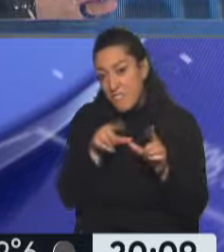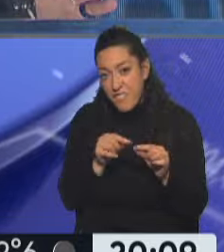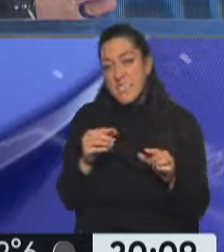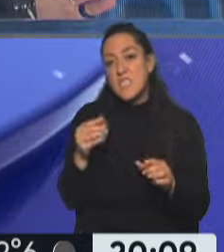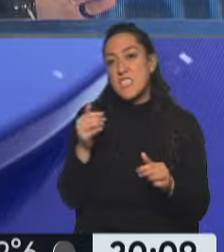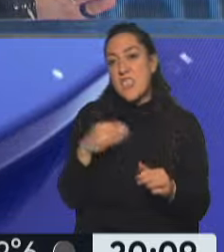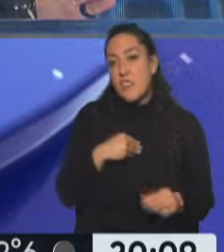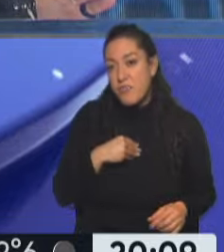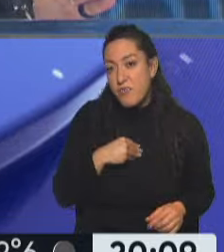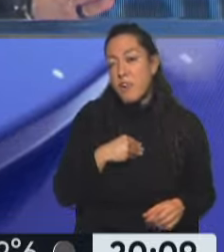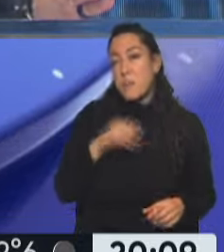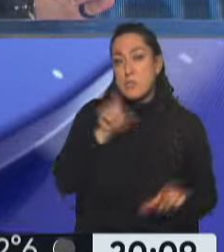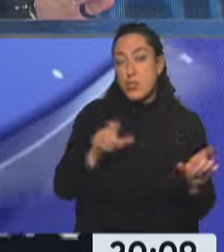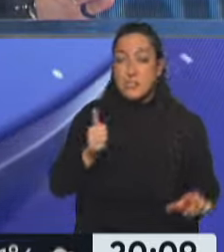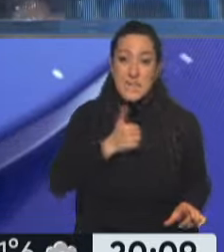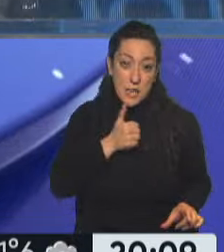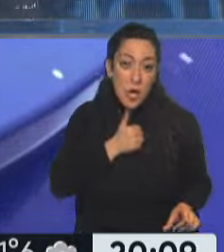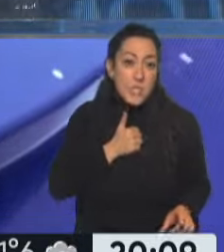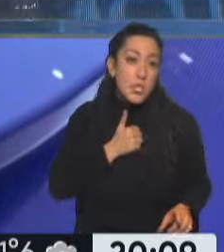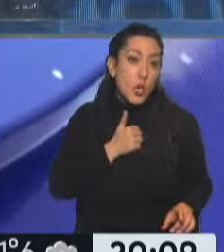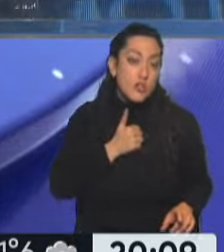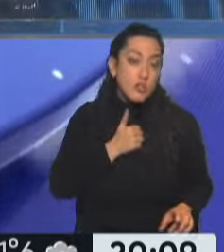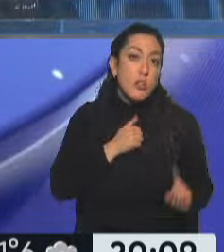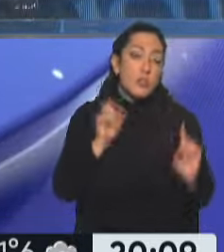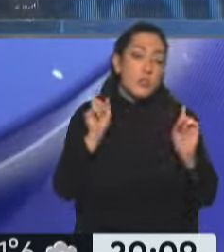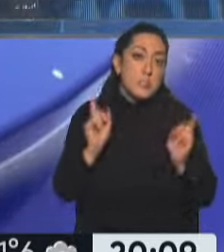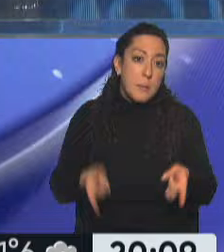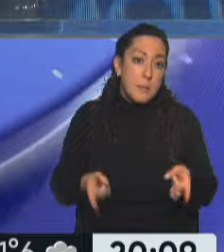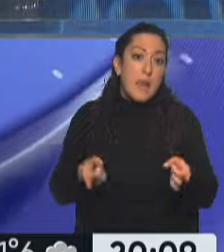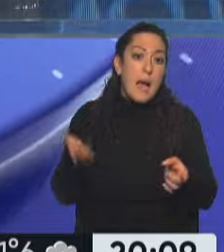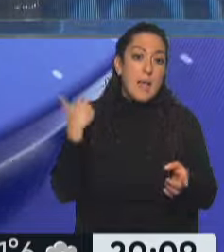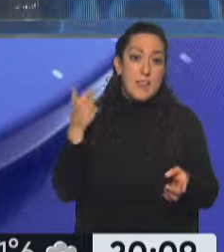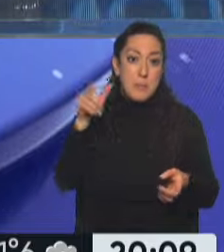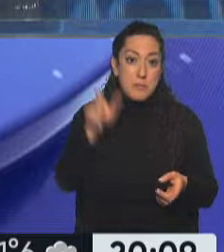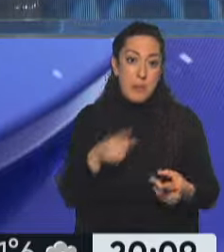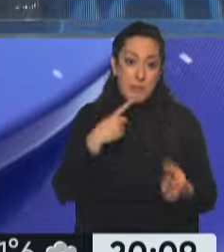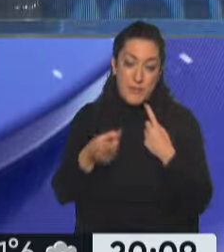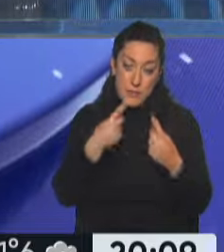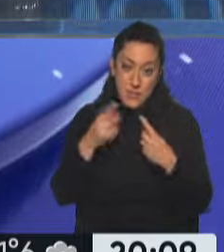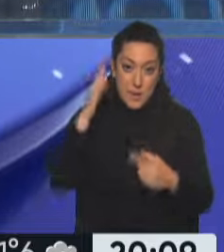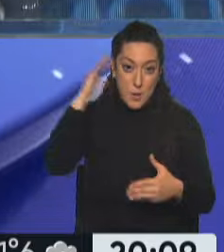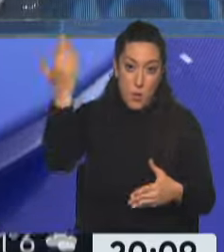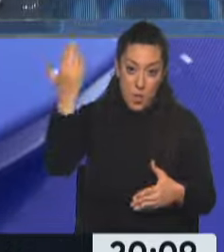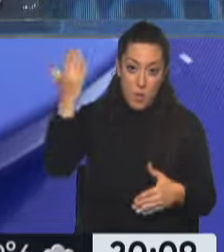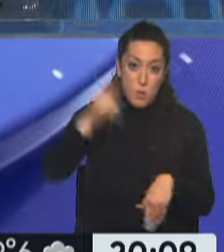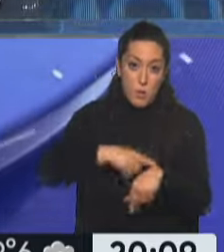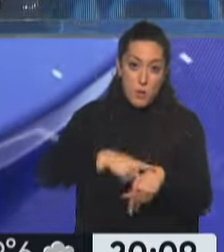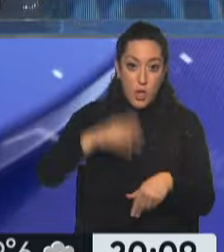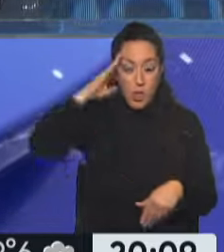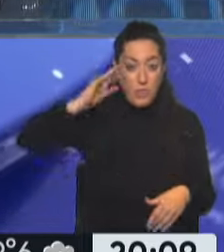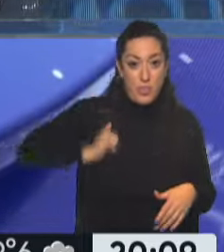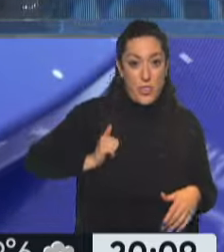para los católicos, pero también recordando, como recién decía el entrevistado, la marcha que se hizo durante la última